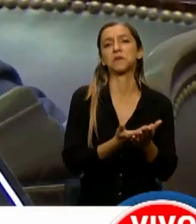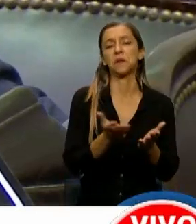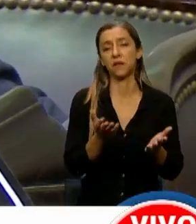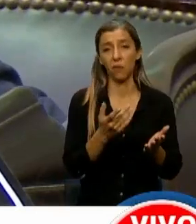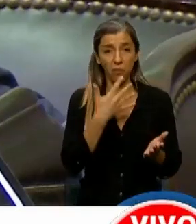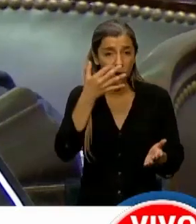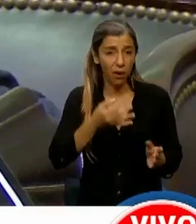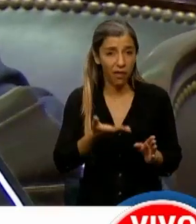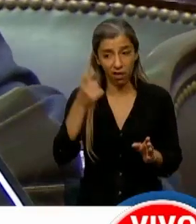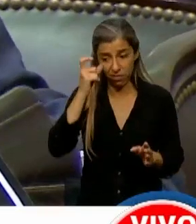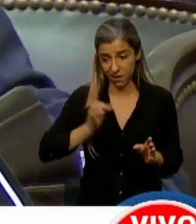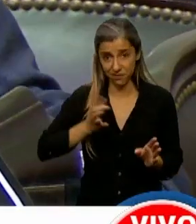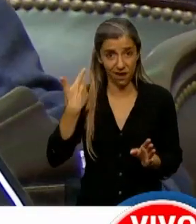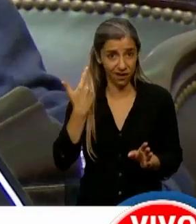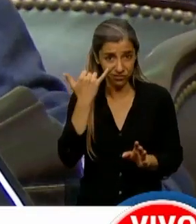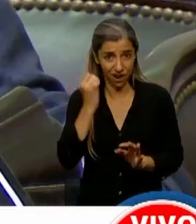atrás.